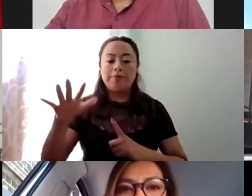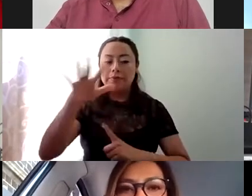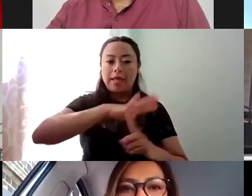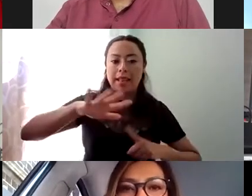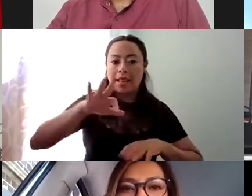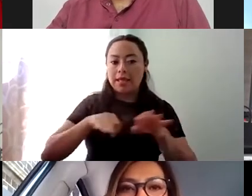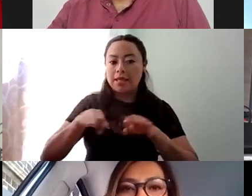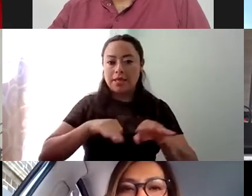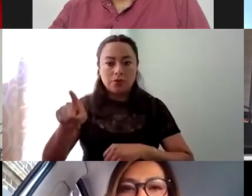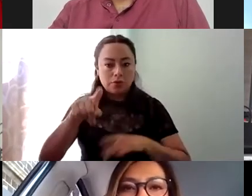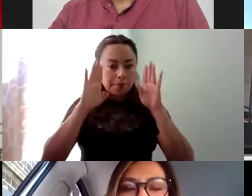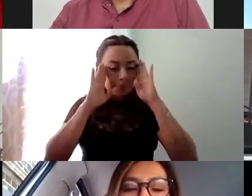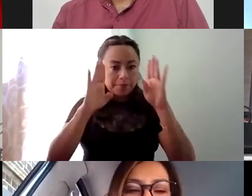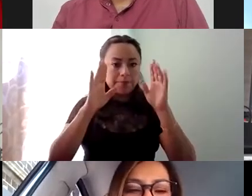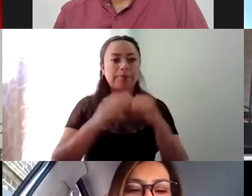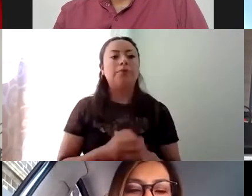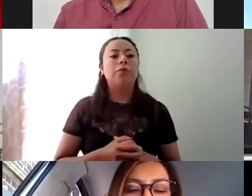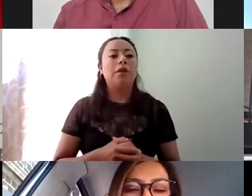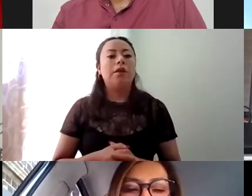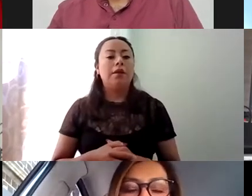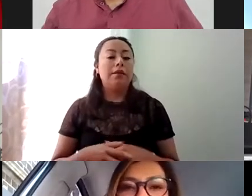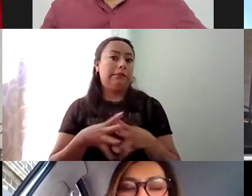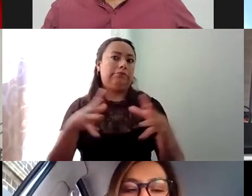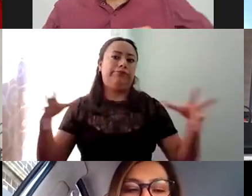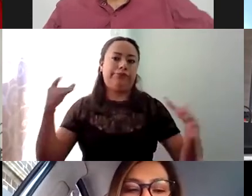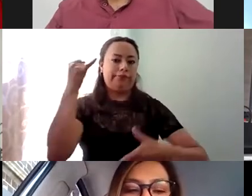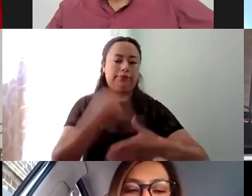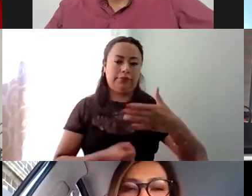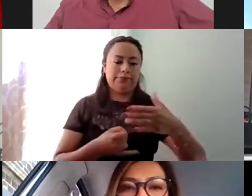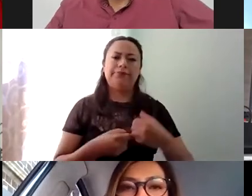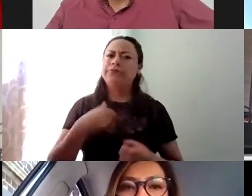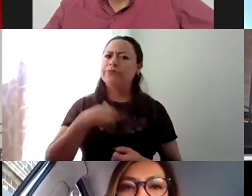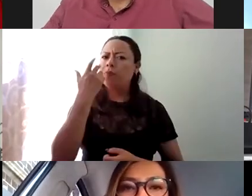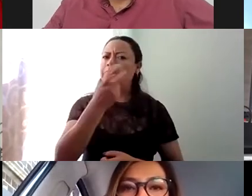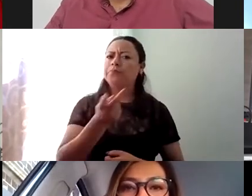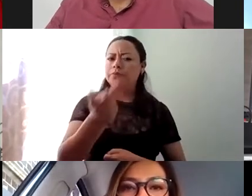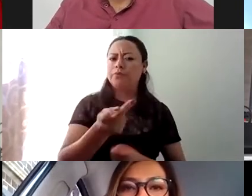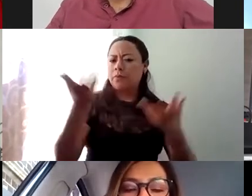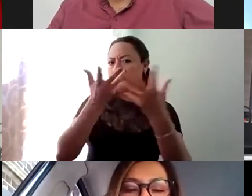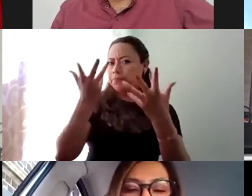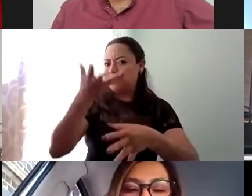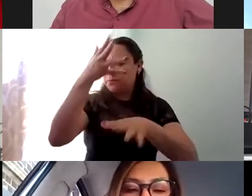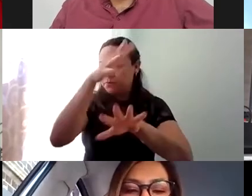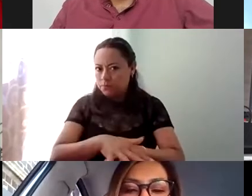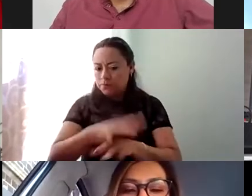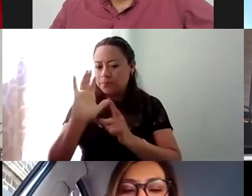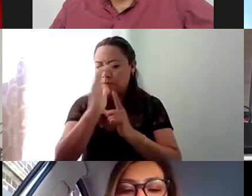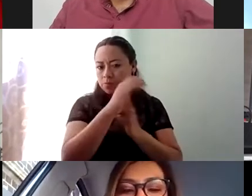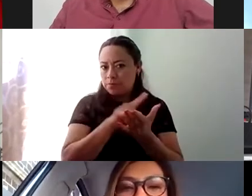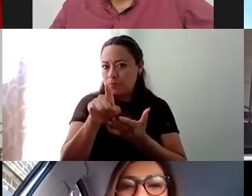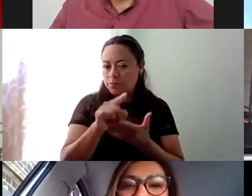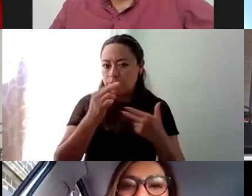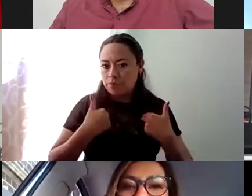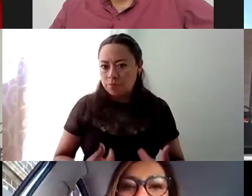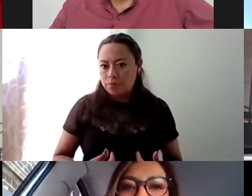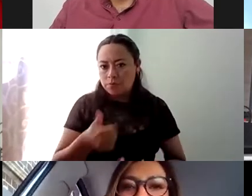que usted tiene sobre ello creo que es muy amplia. Yo quisiera preguntarle, ¿qué acciones debe implementar la Comisión de Derechos Humanos de la Ciudad de